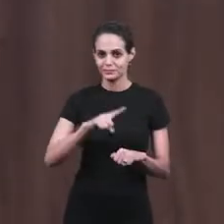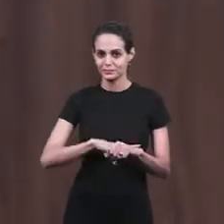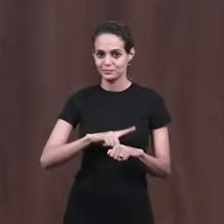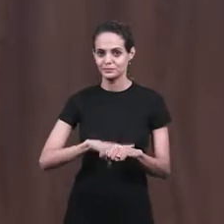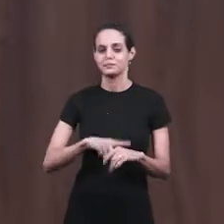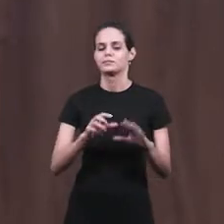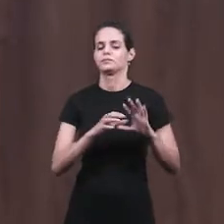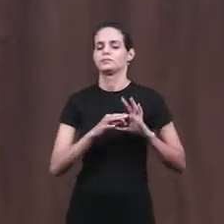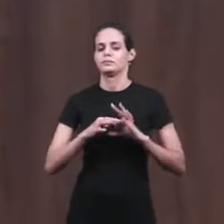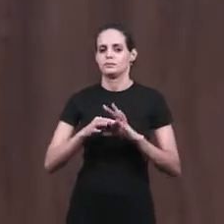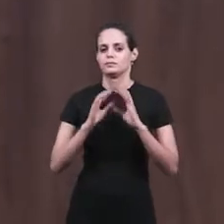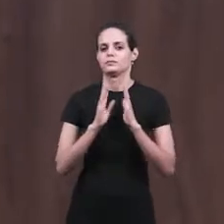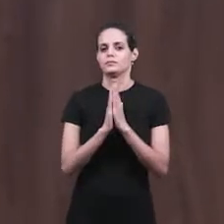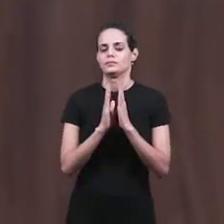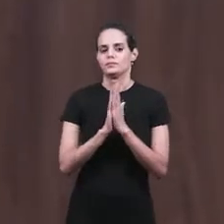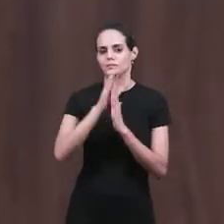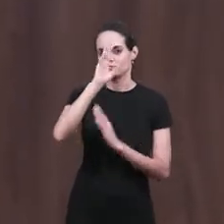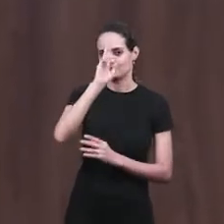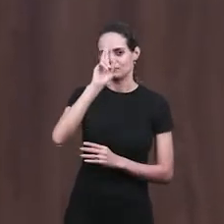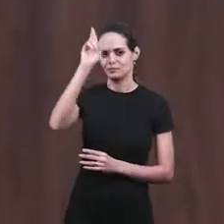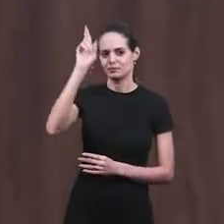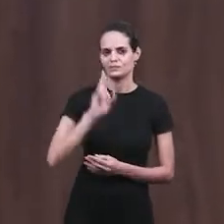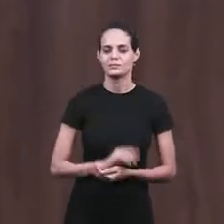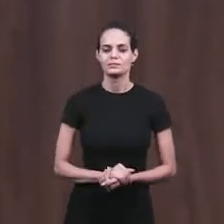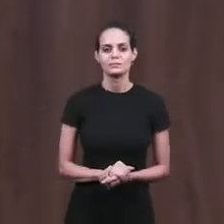a que cierren sus ojos para orar al Señor.